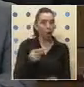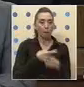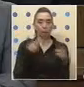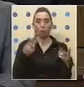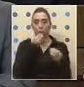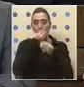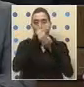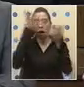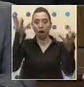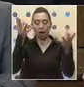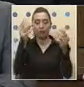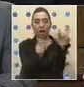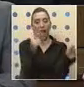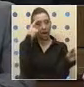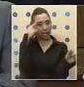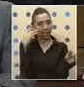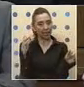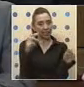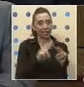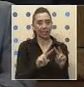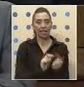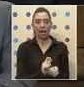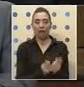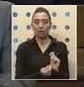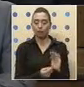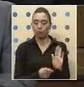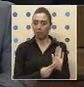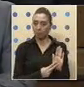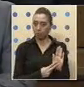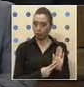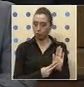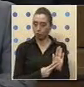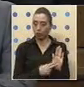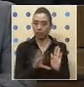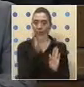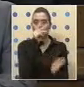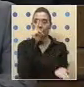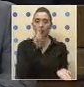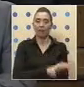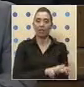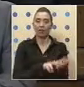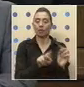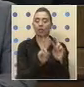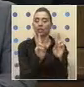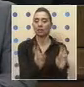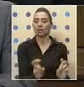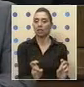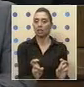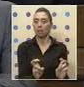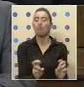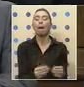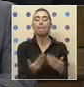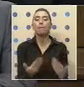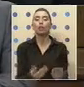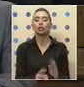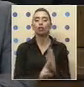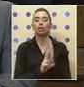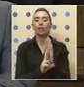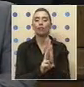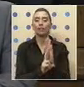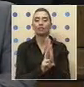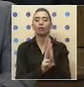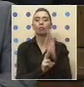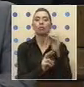públicas, creen en el ámbito de la reforma tributaria que han descubierto la verdad en dicho tema y que por ende representan las fuerzas del